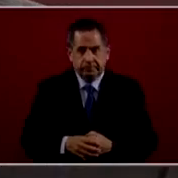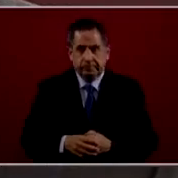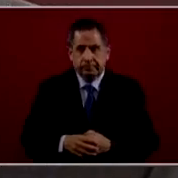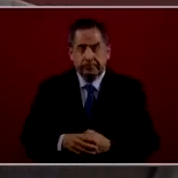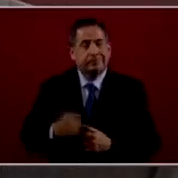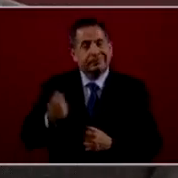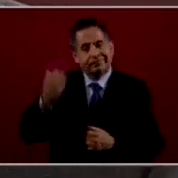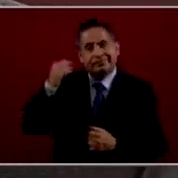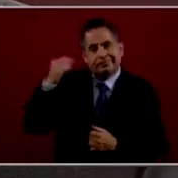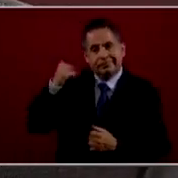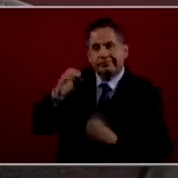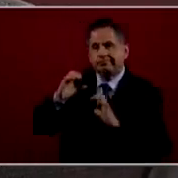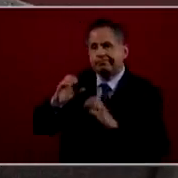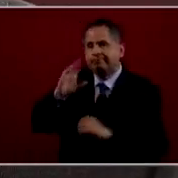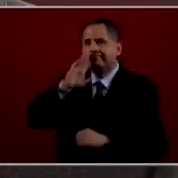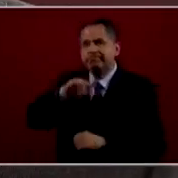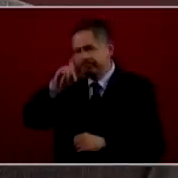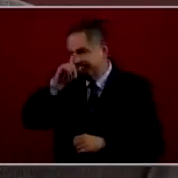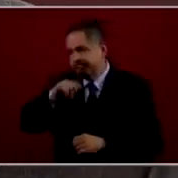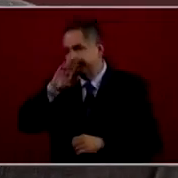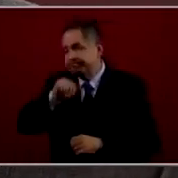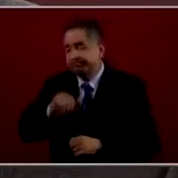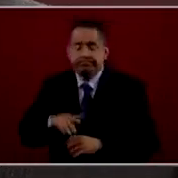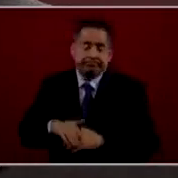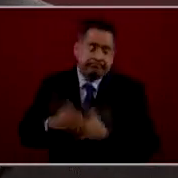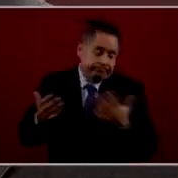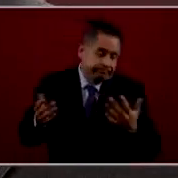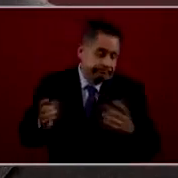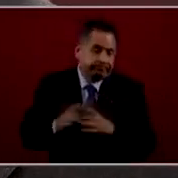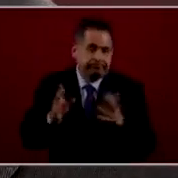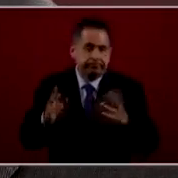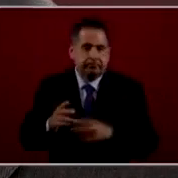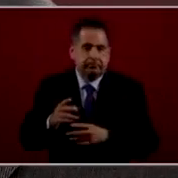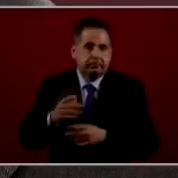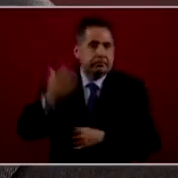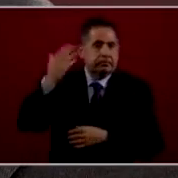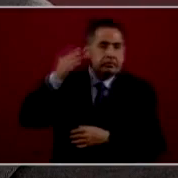debieron cuidarse en el pasado, no endeudar